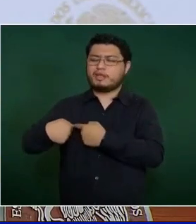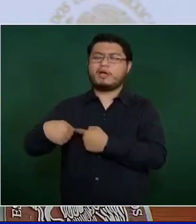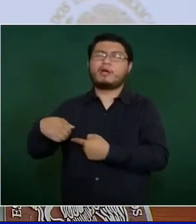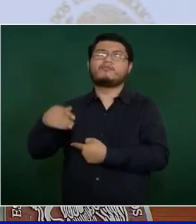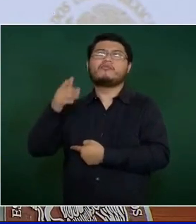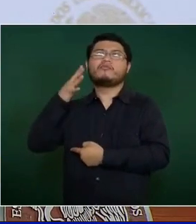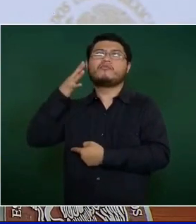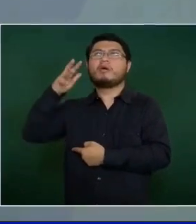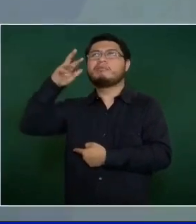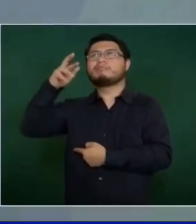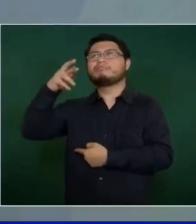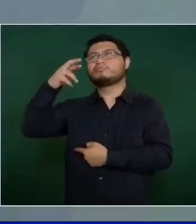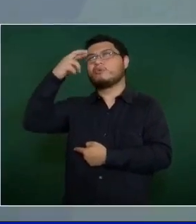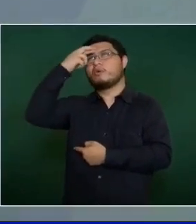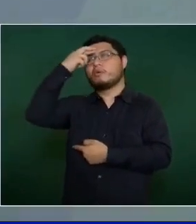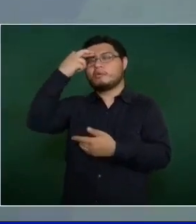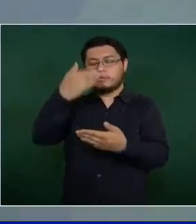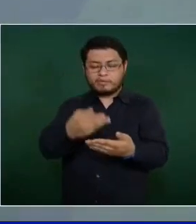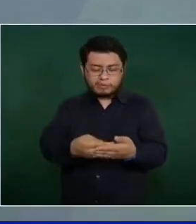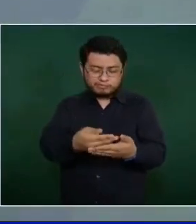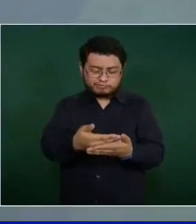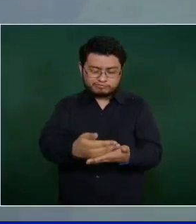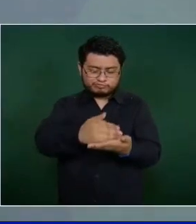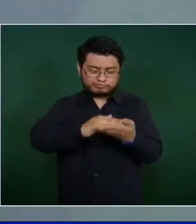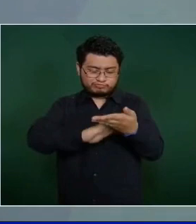Esto que les estoy diciendo es verídico,